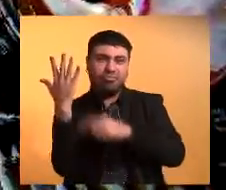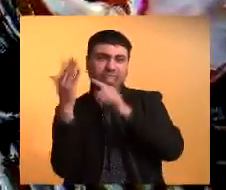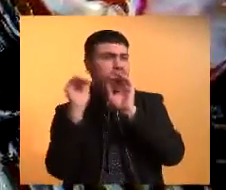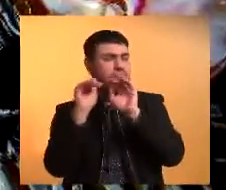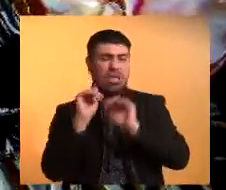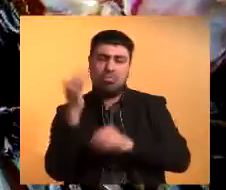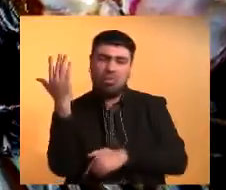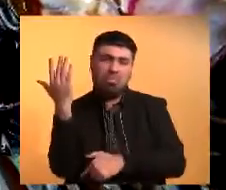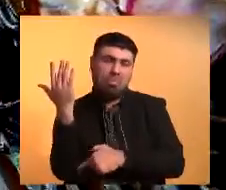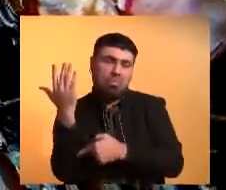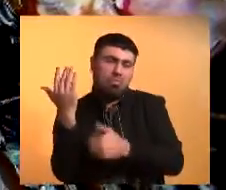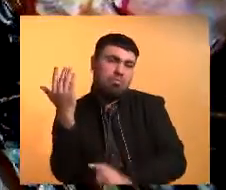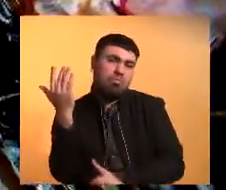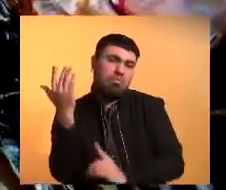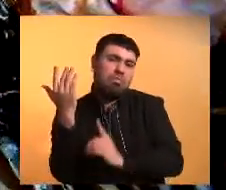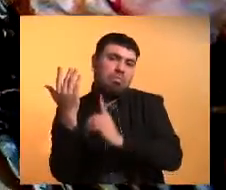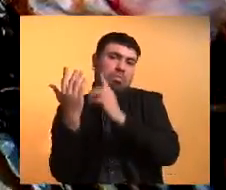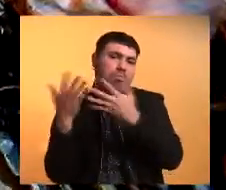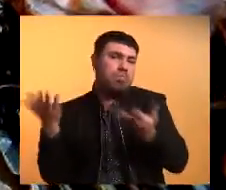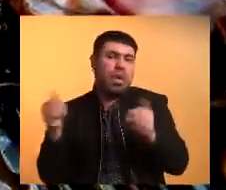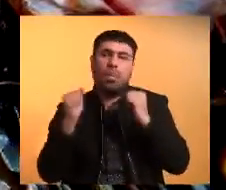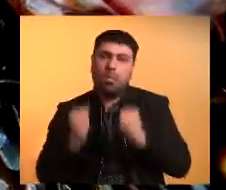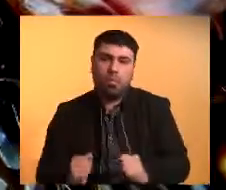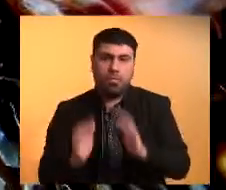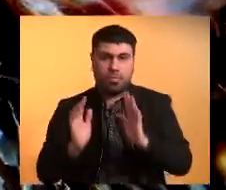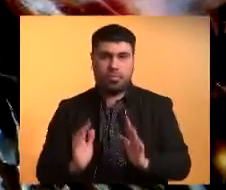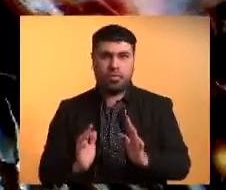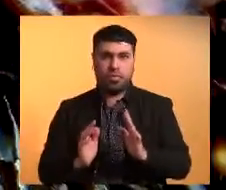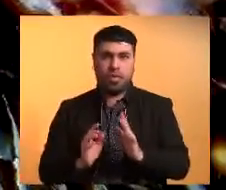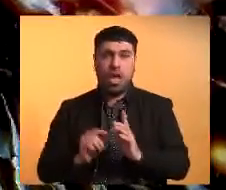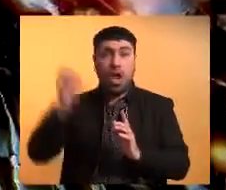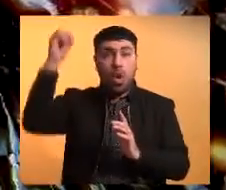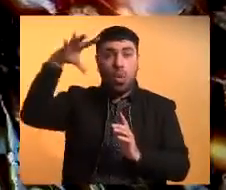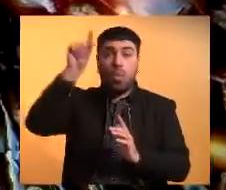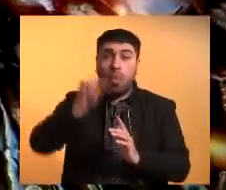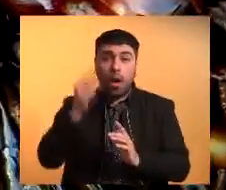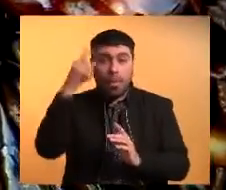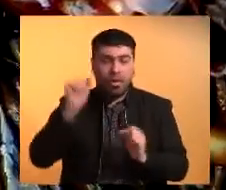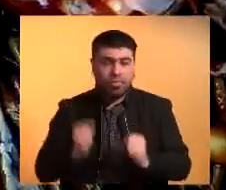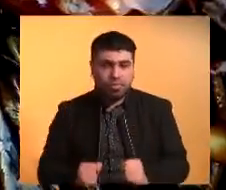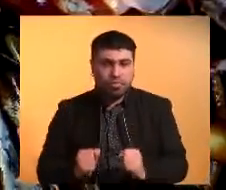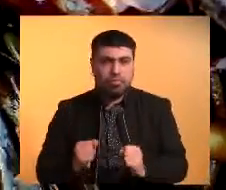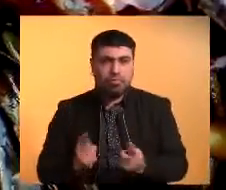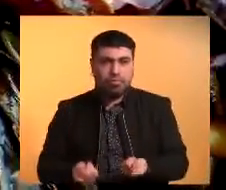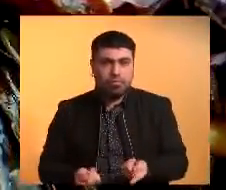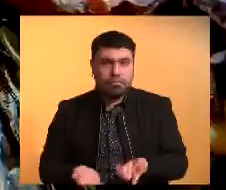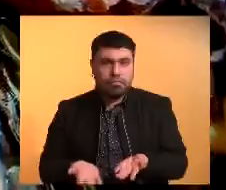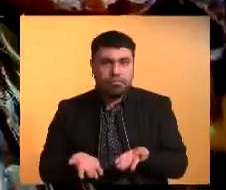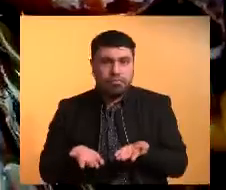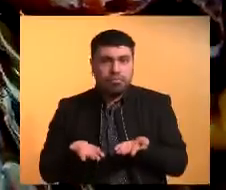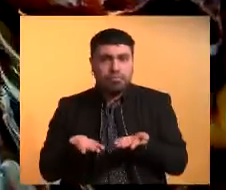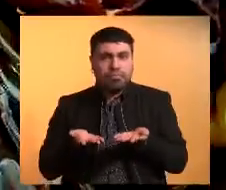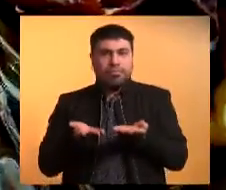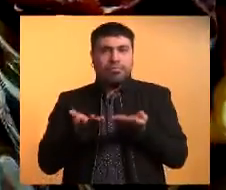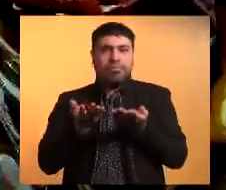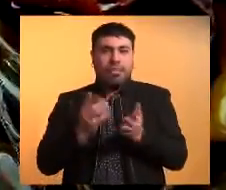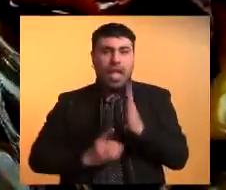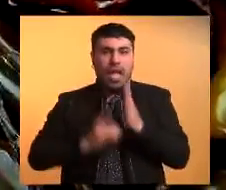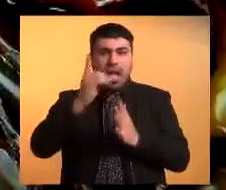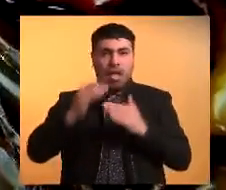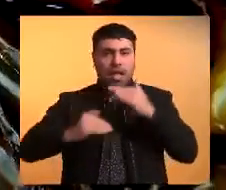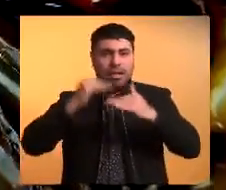y igual, pese a que hay poca luminosidad, igual existen especies que están adaptadas a poder crecer